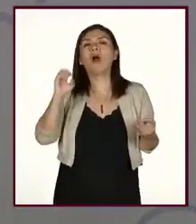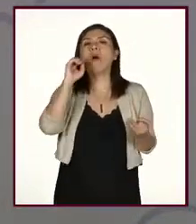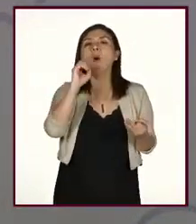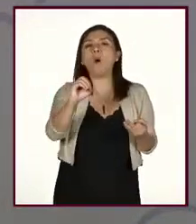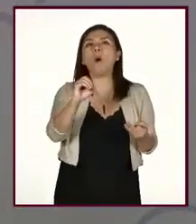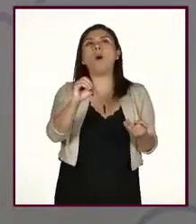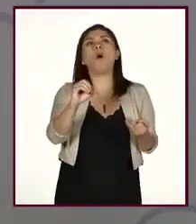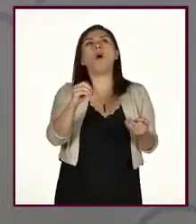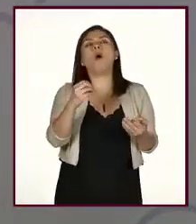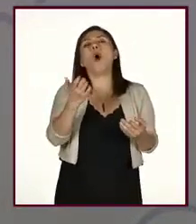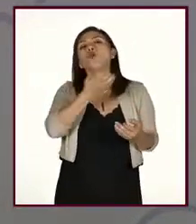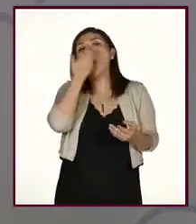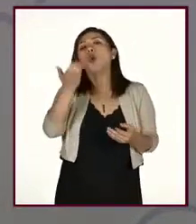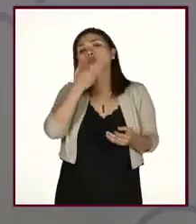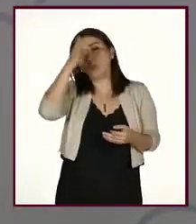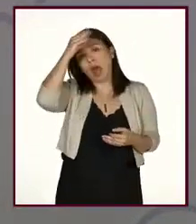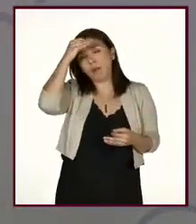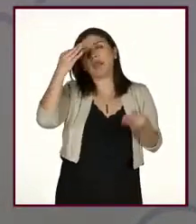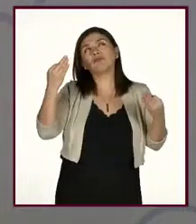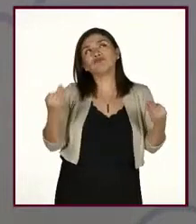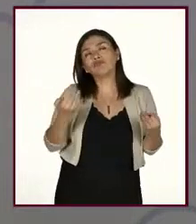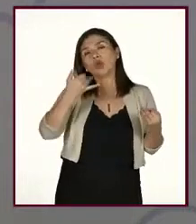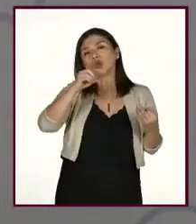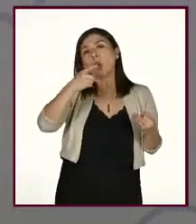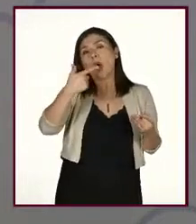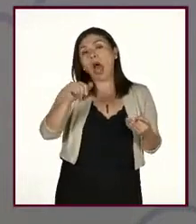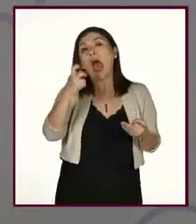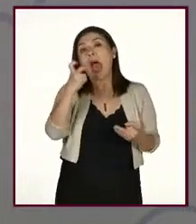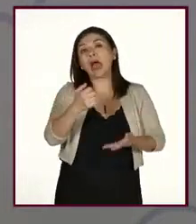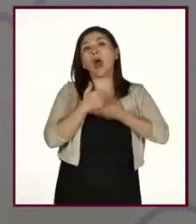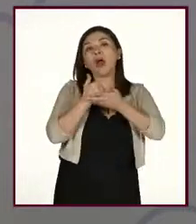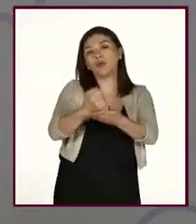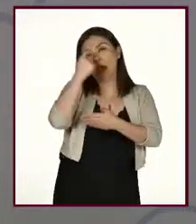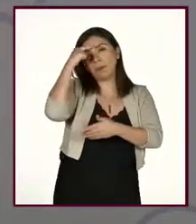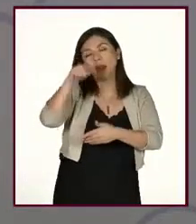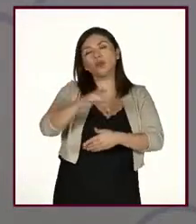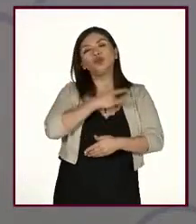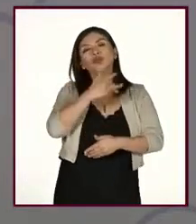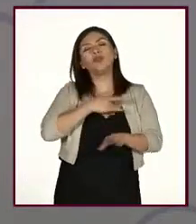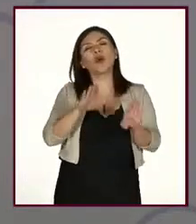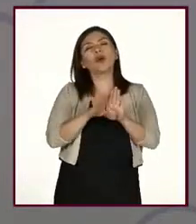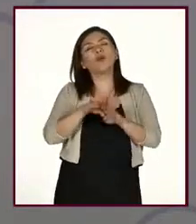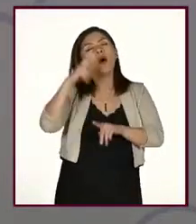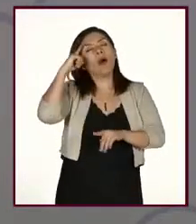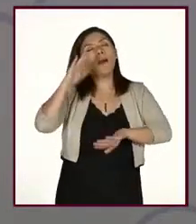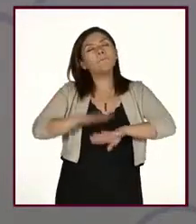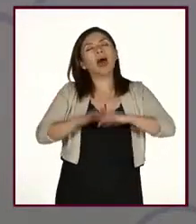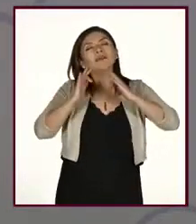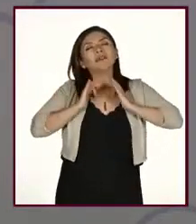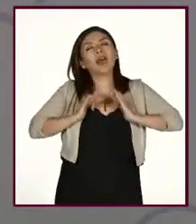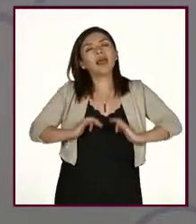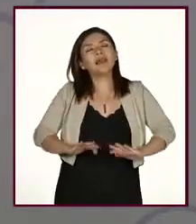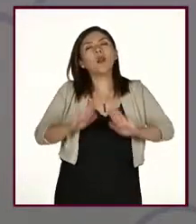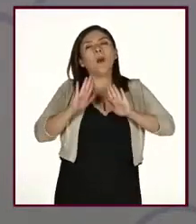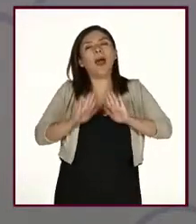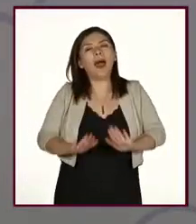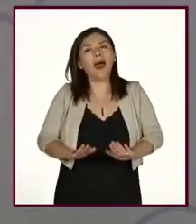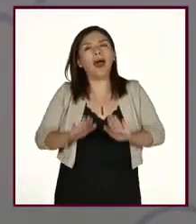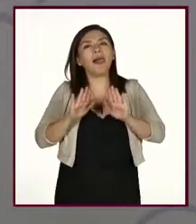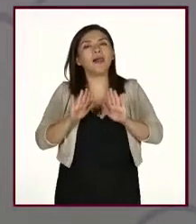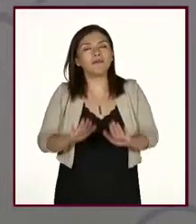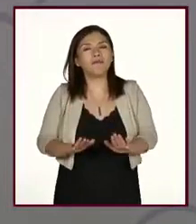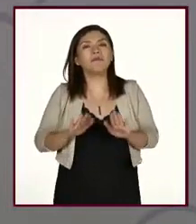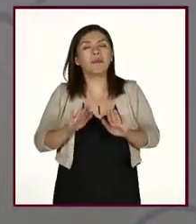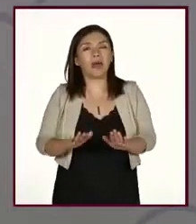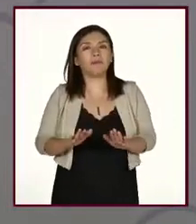del yoga. Es importante que nos ayude a entrar en este estado parasimpático, de calma, de tranquilidad. Y bueno,